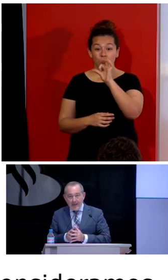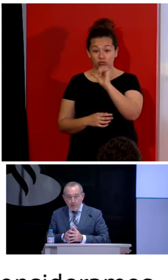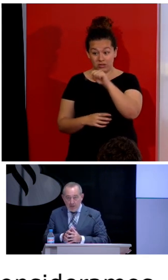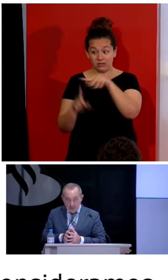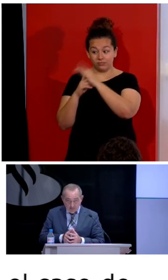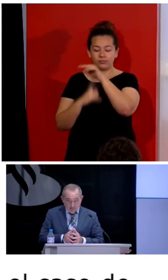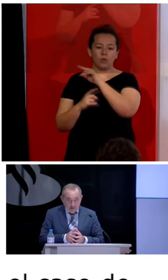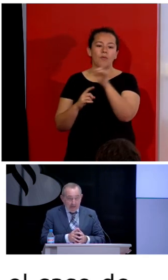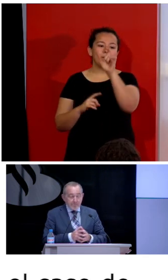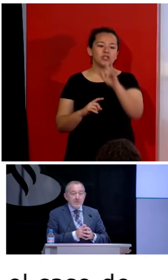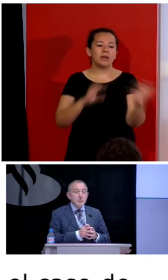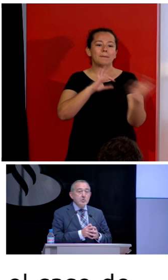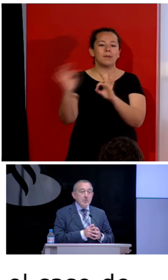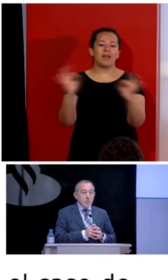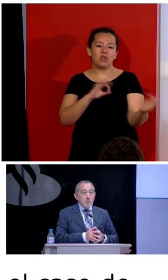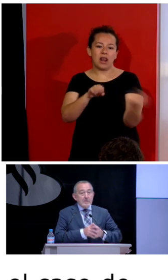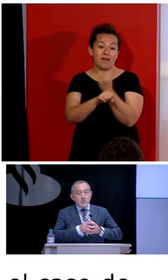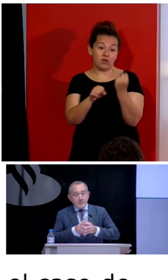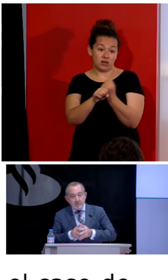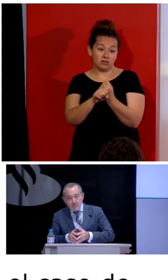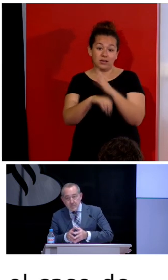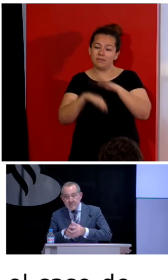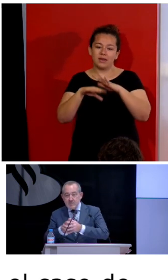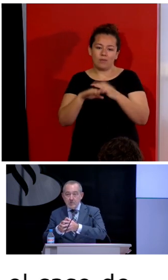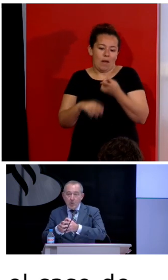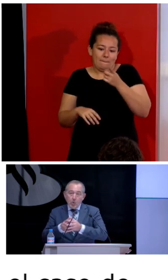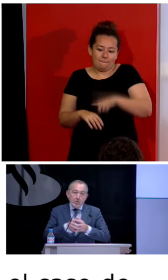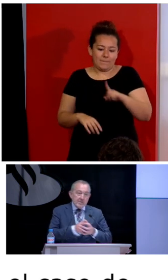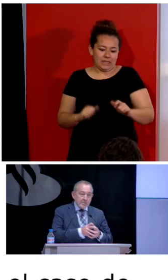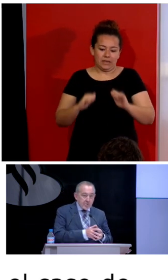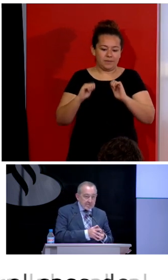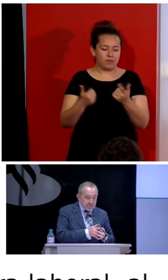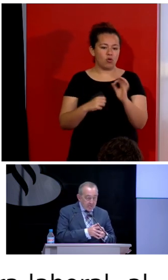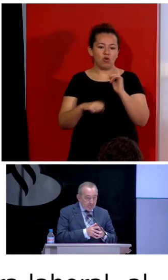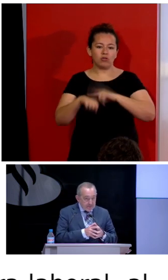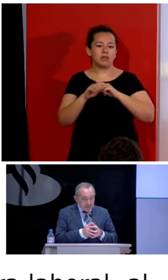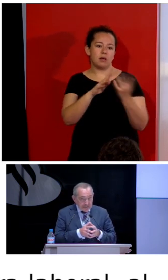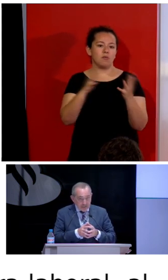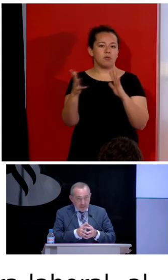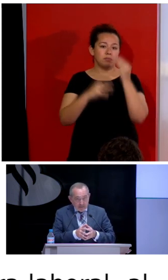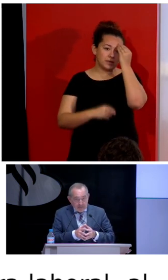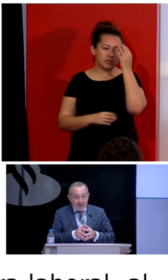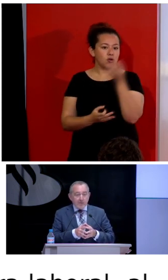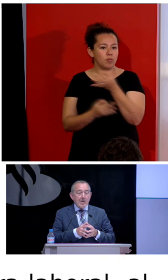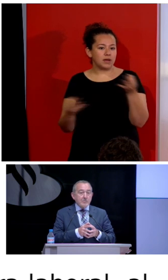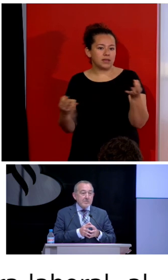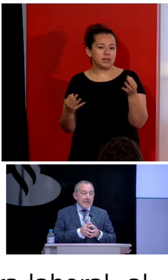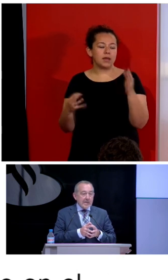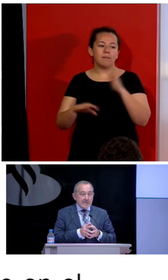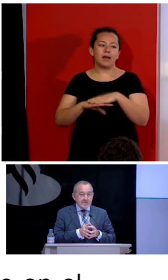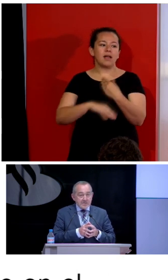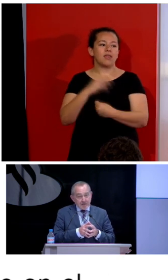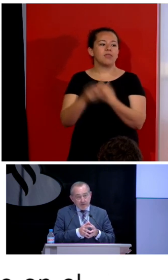preparadora laboral, al menos durante los primeros meses o en el tiempo que se estime conveniente de cara a una